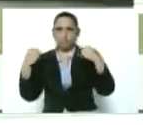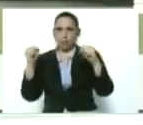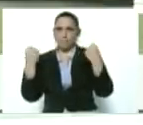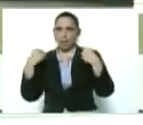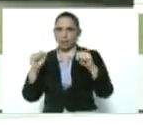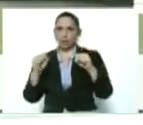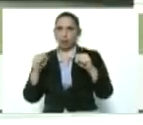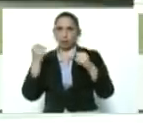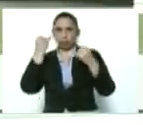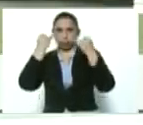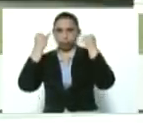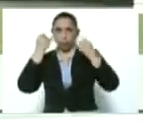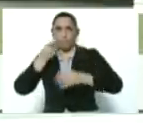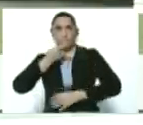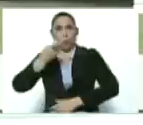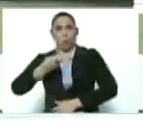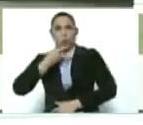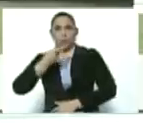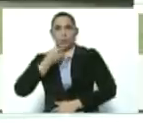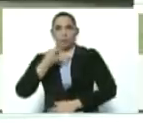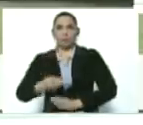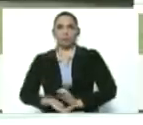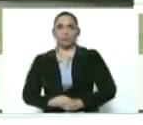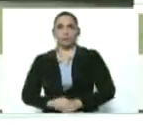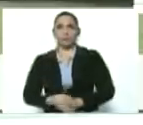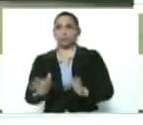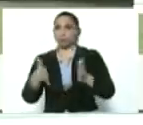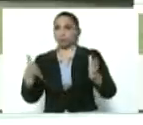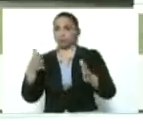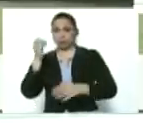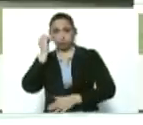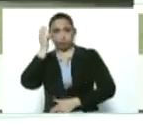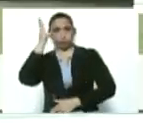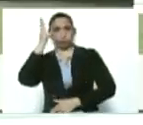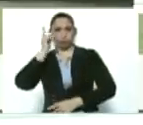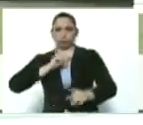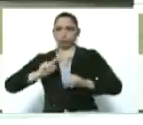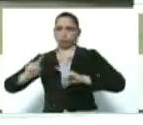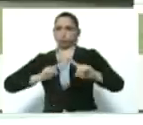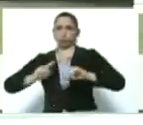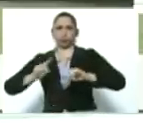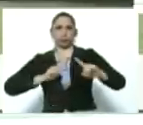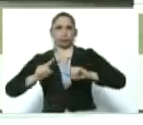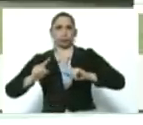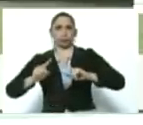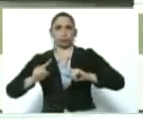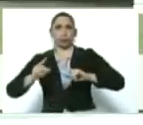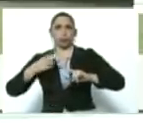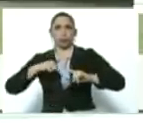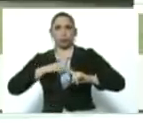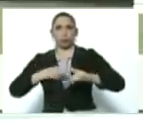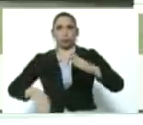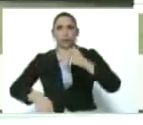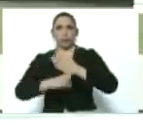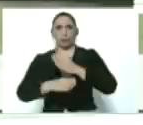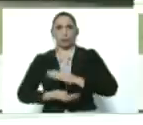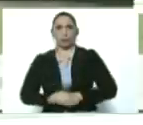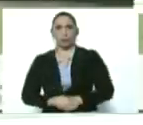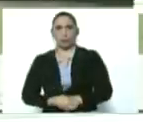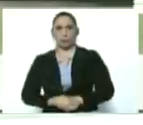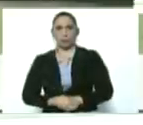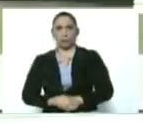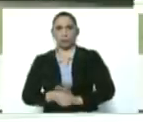intelectual política de una gran capacidad gerencial y desde ahí vámonos directo aquí al